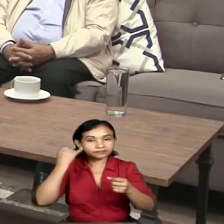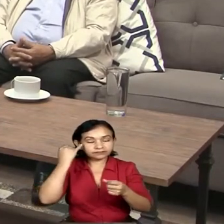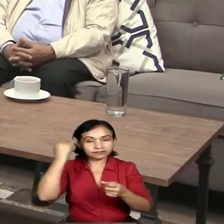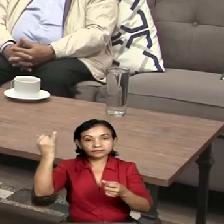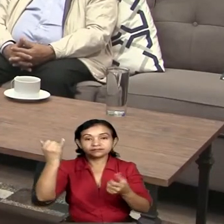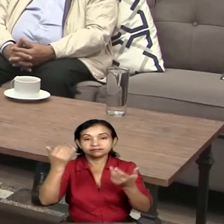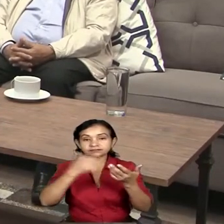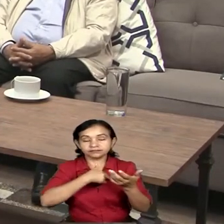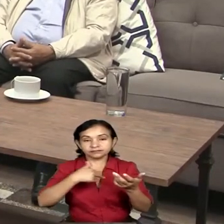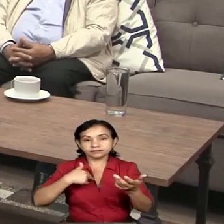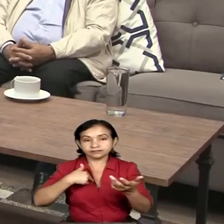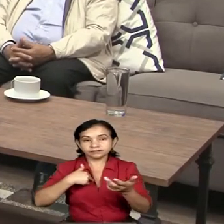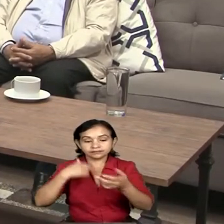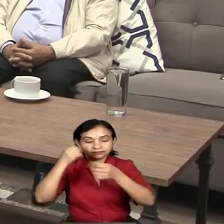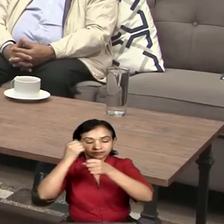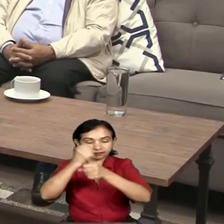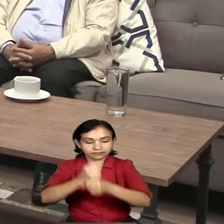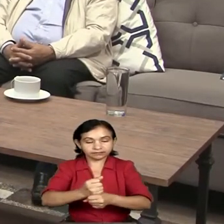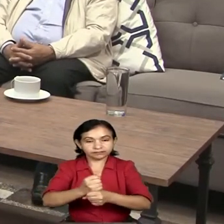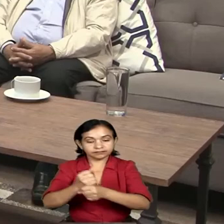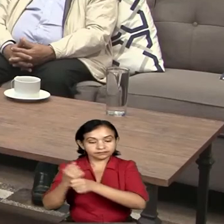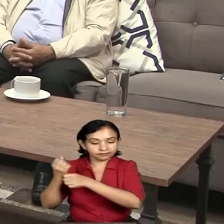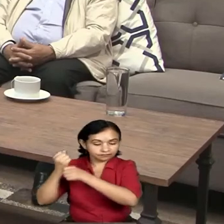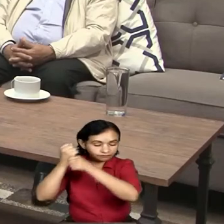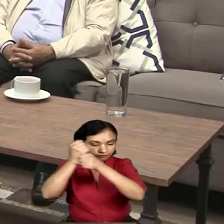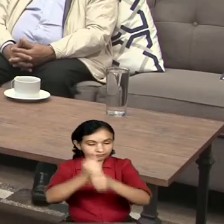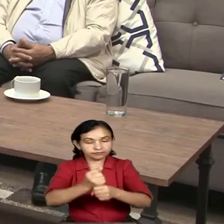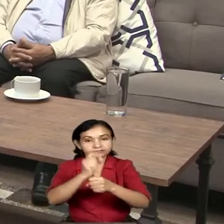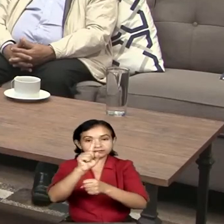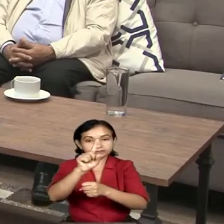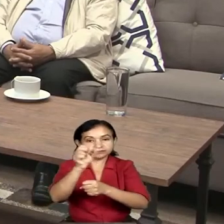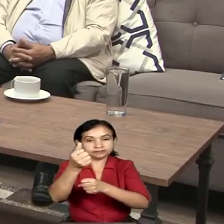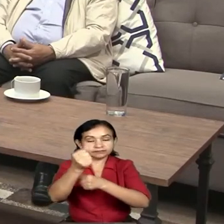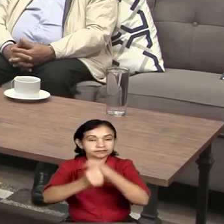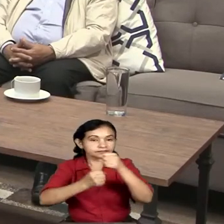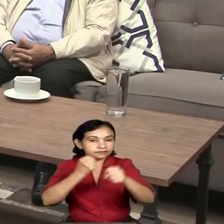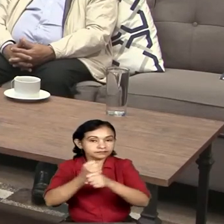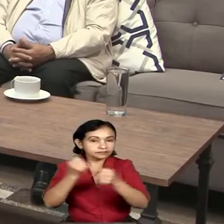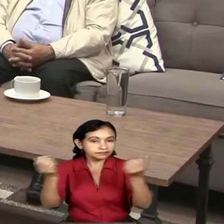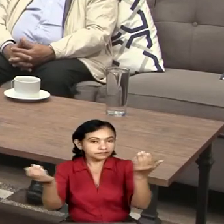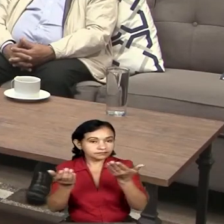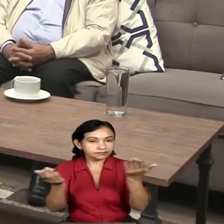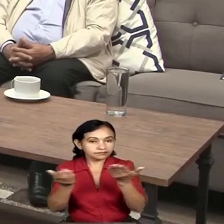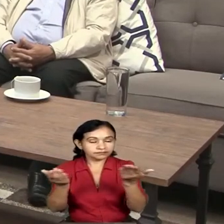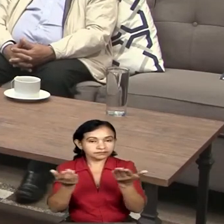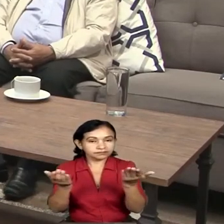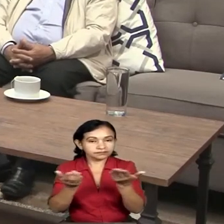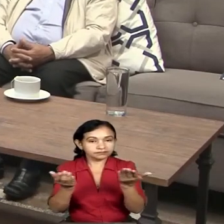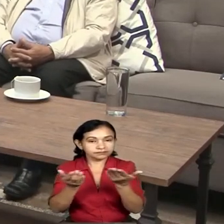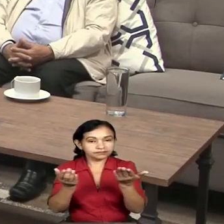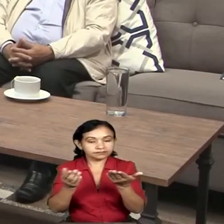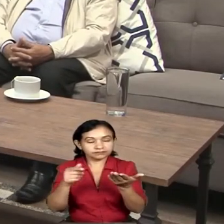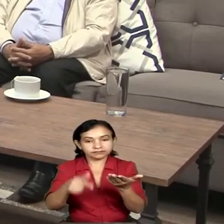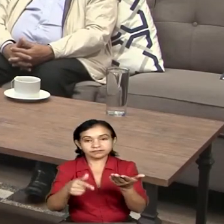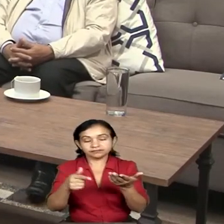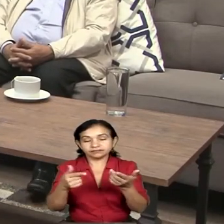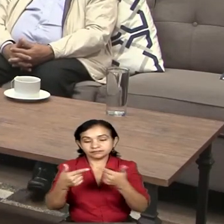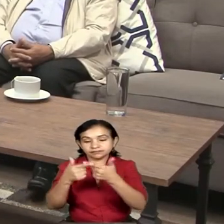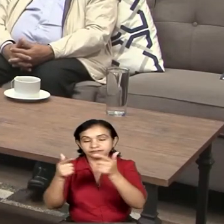ideológica que se trató de imponer durante 16 años, ¿cómo sobrevive esta fuente